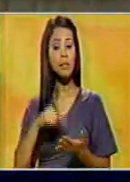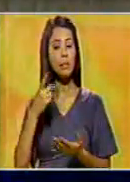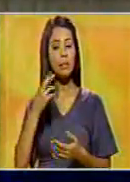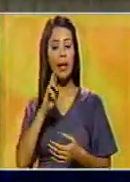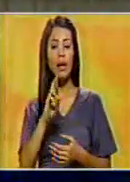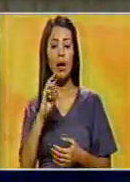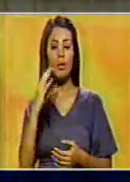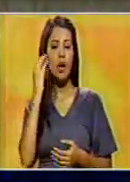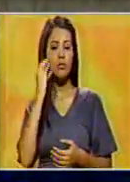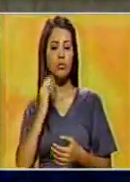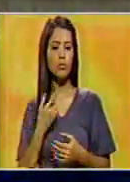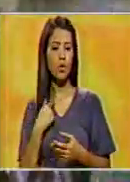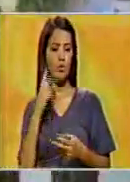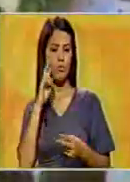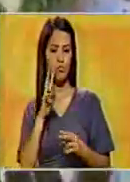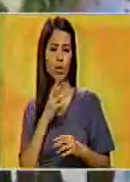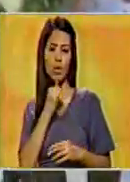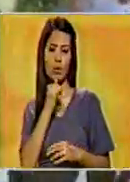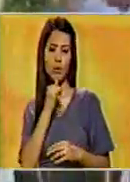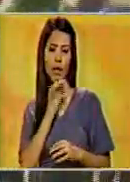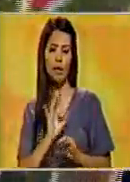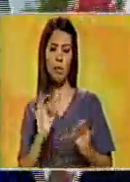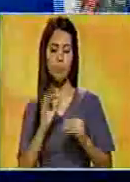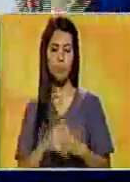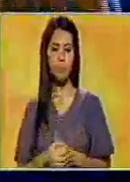no pronunció ningún discurso.